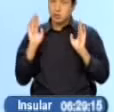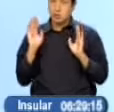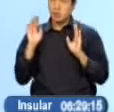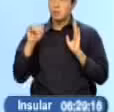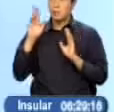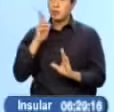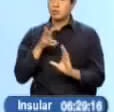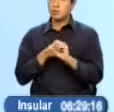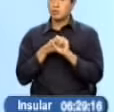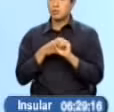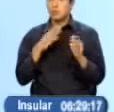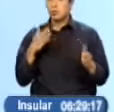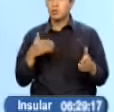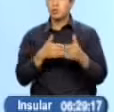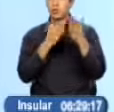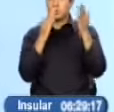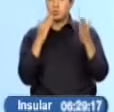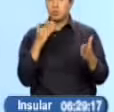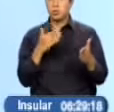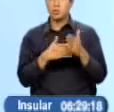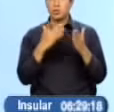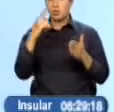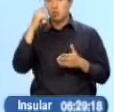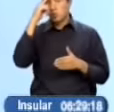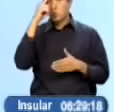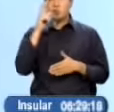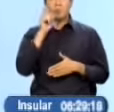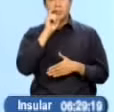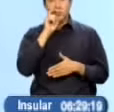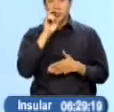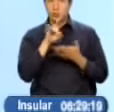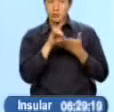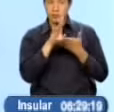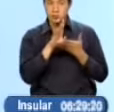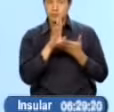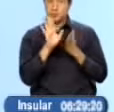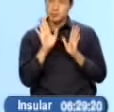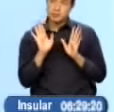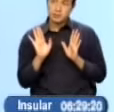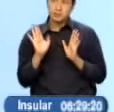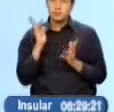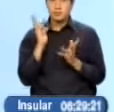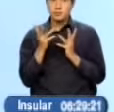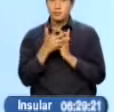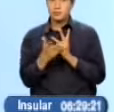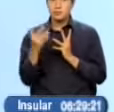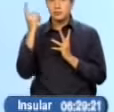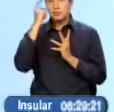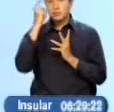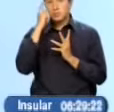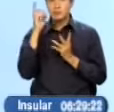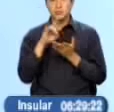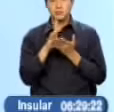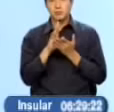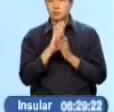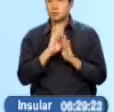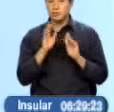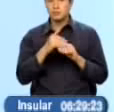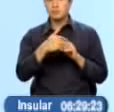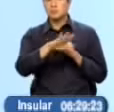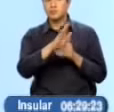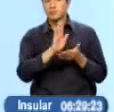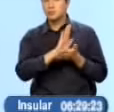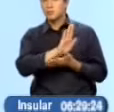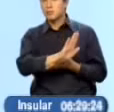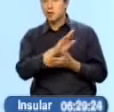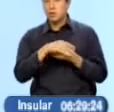hacer eso le golpeamos al gobierno de nicolás maduro que de alguna forma la idea es hacerlo dejarlo aislado por lo